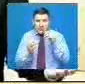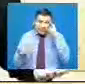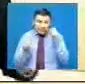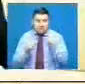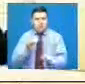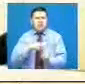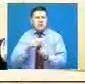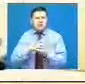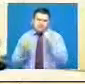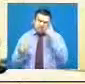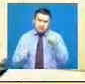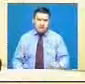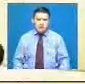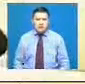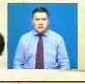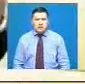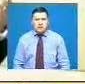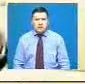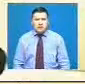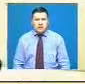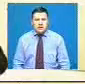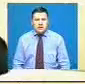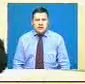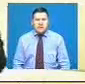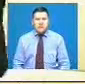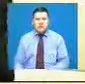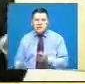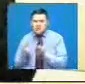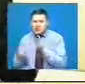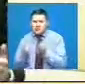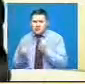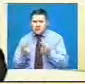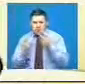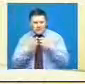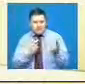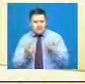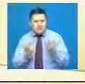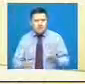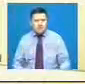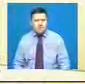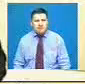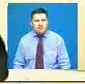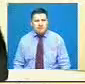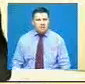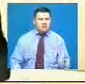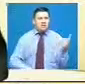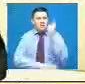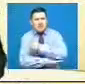surge, no solo en su presentación, sino en el diálogo que tenemos con los empresarios en el país día a día,